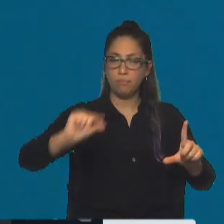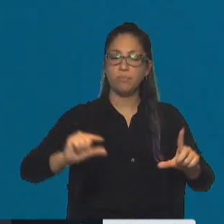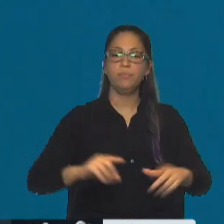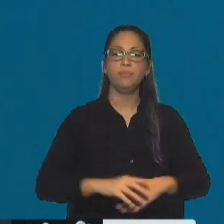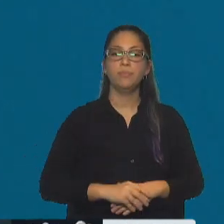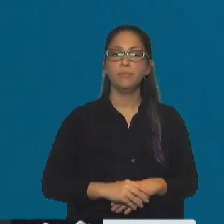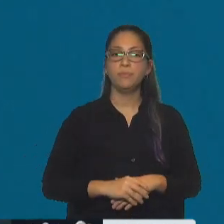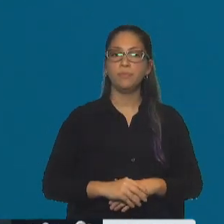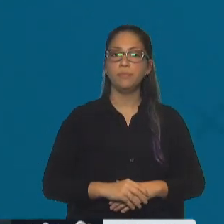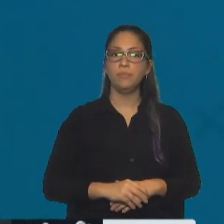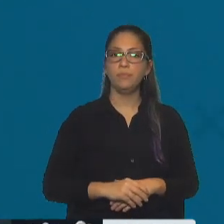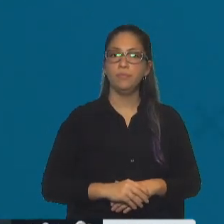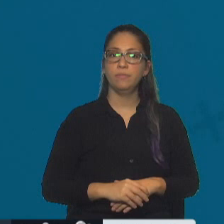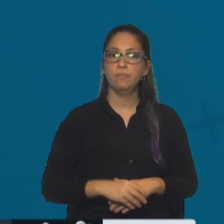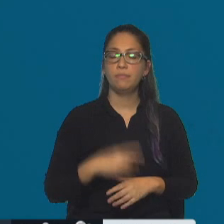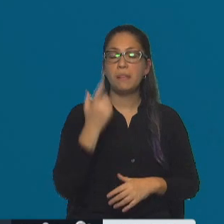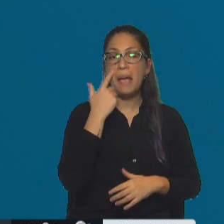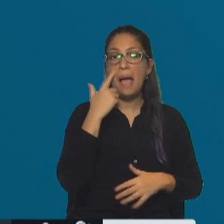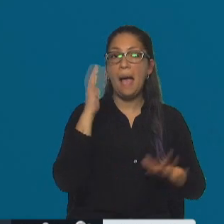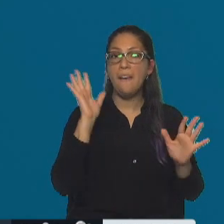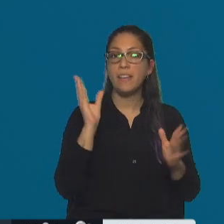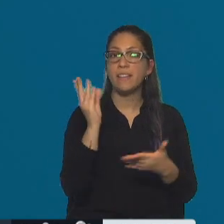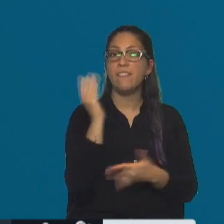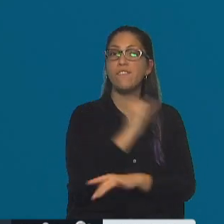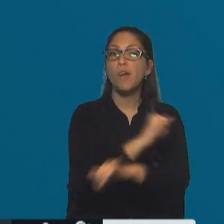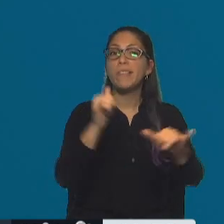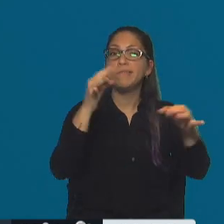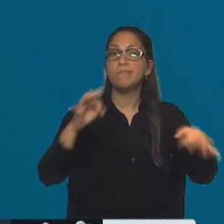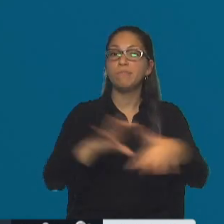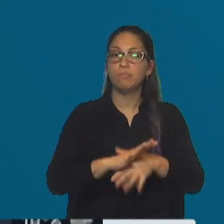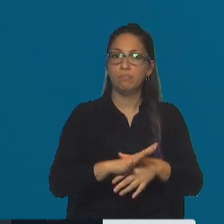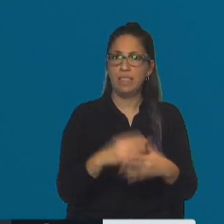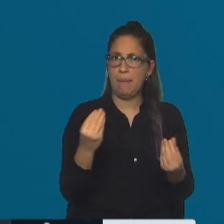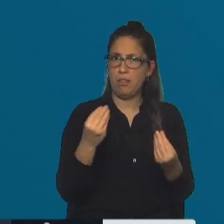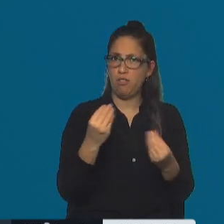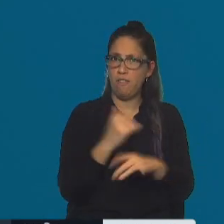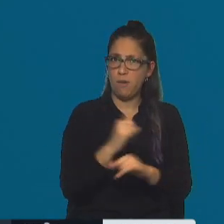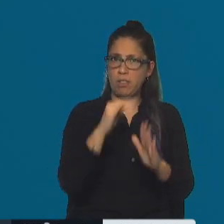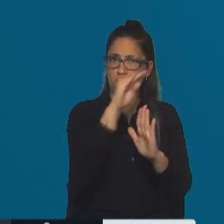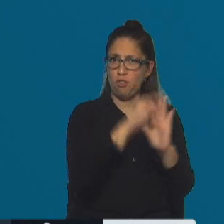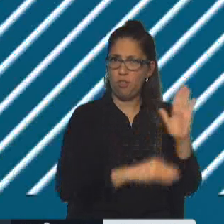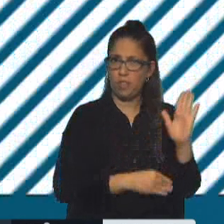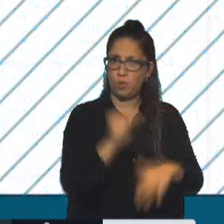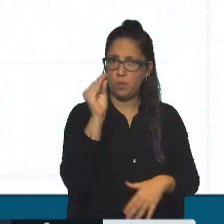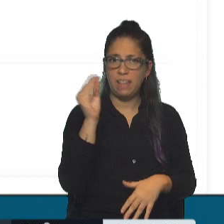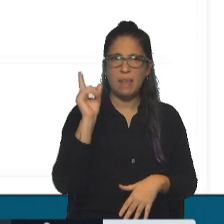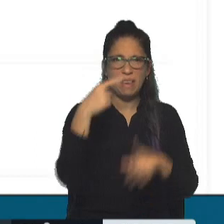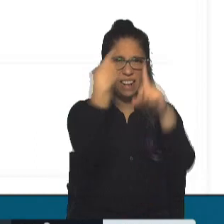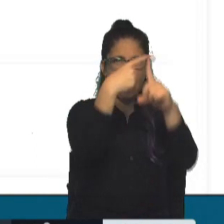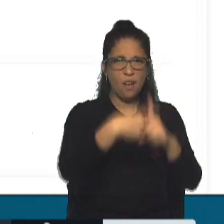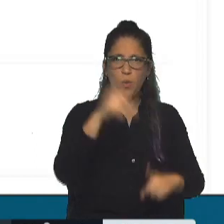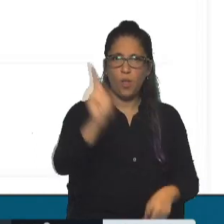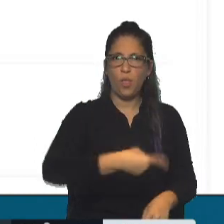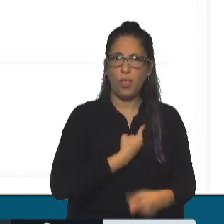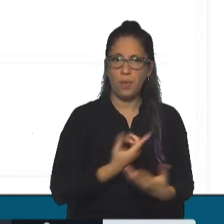maneras hay que ver el tema de los datos, pero es un tema que viene marcando Cristina. Sí. ¿Qué pasó con los datos que ingresaron? Y aparte hay que ver también qué cuentas están sacando, ¿no? Sí, en